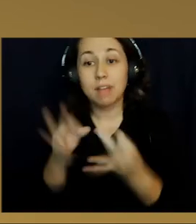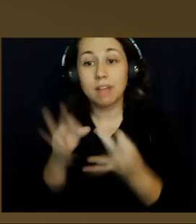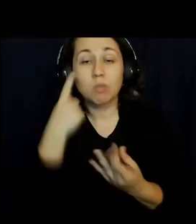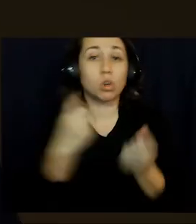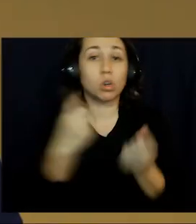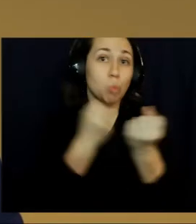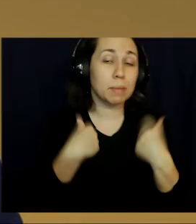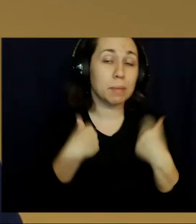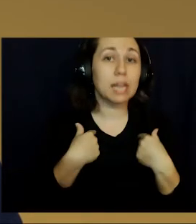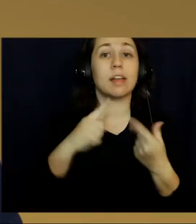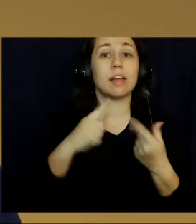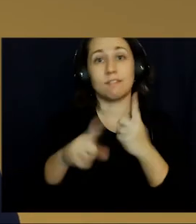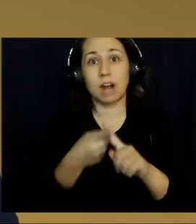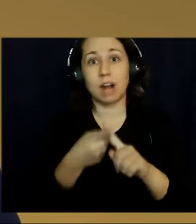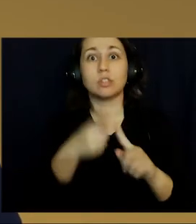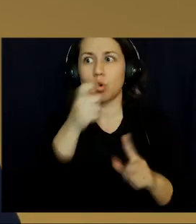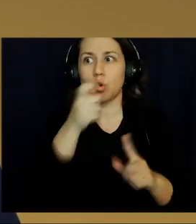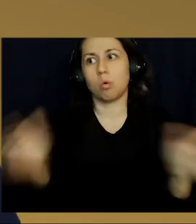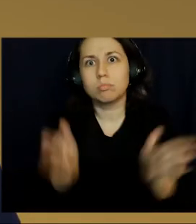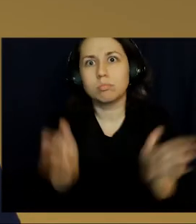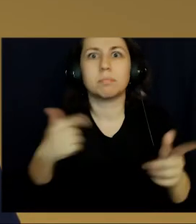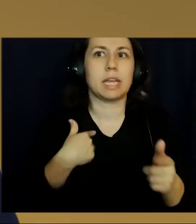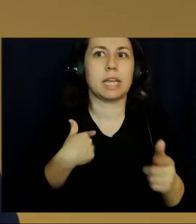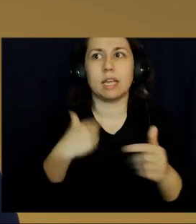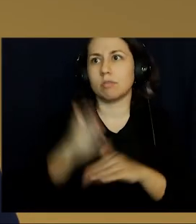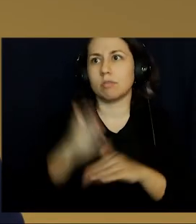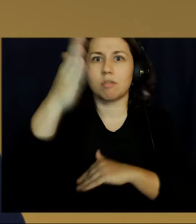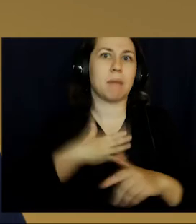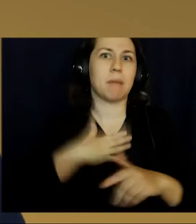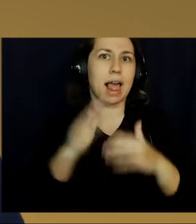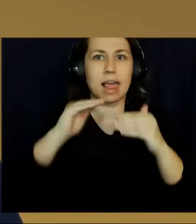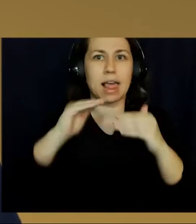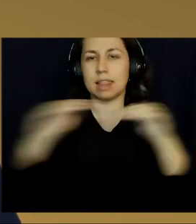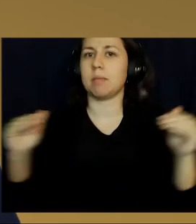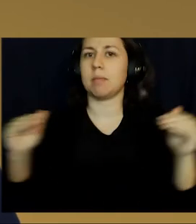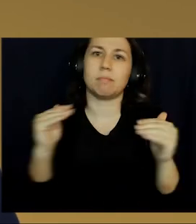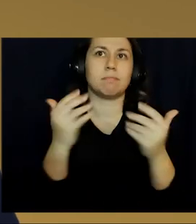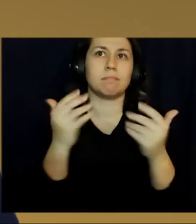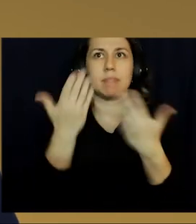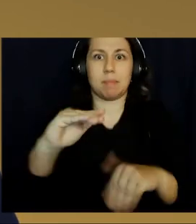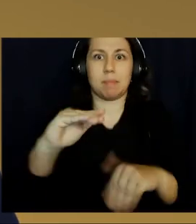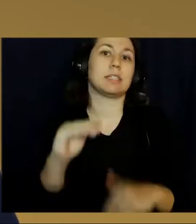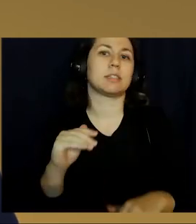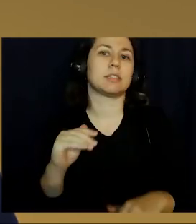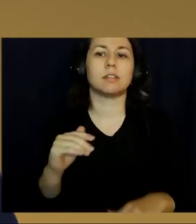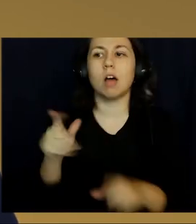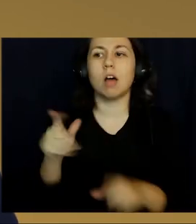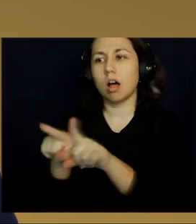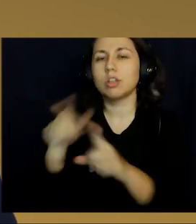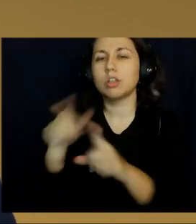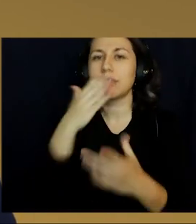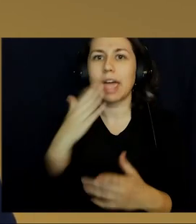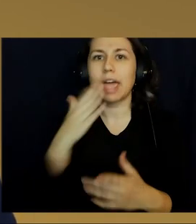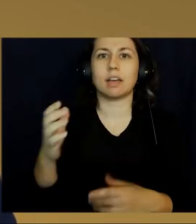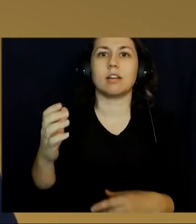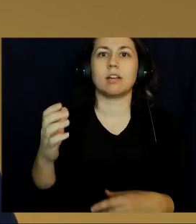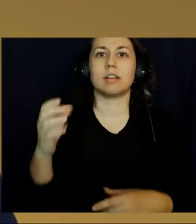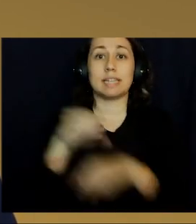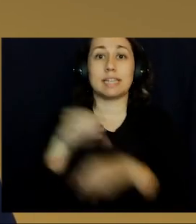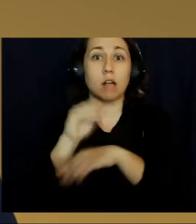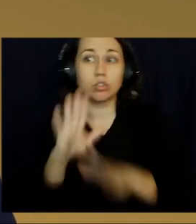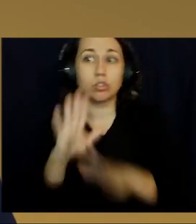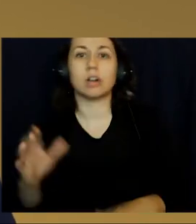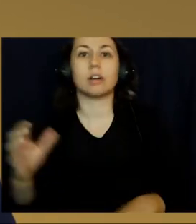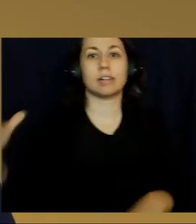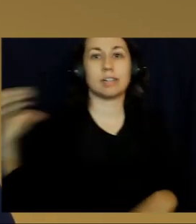batallo. Gracias a mi familia por apoyarme, mis amigos por impulsarme, ya sea en el salón de deportes, y también gracias a mi consejero, señor